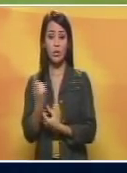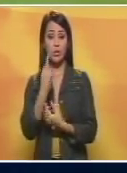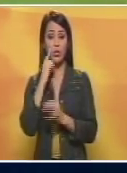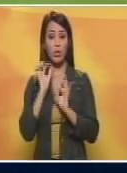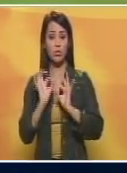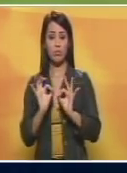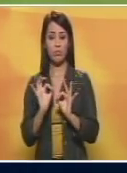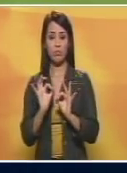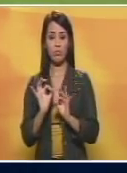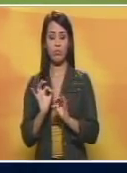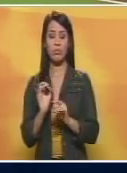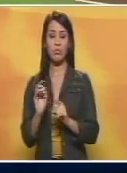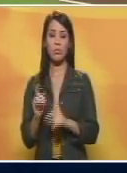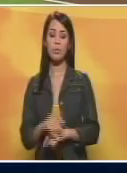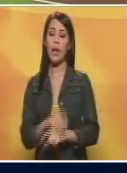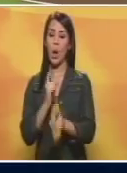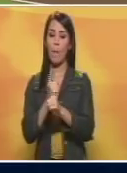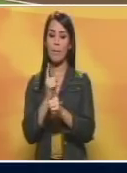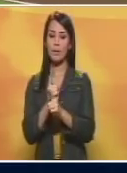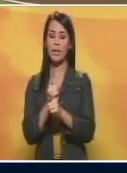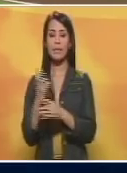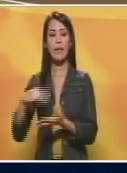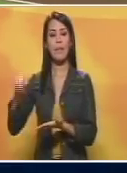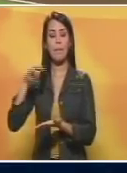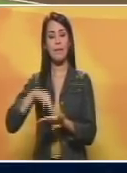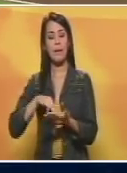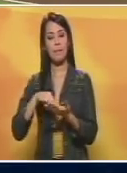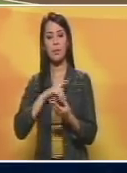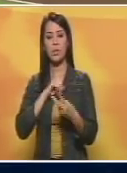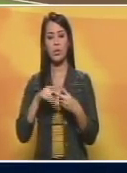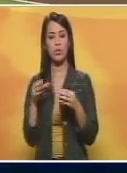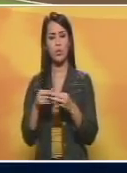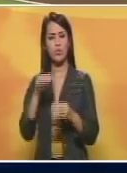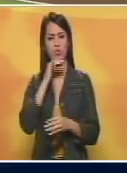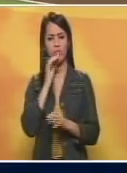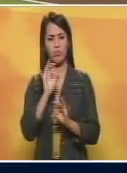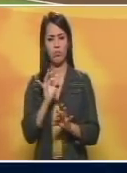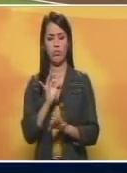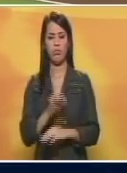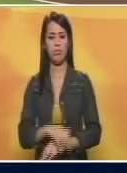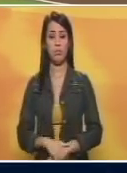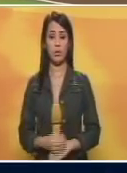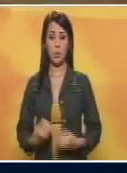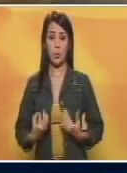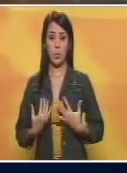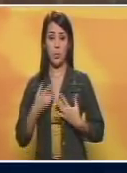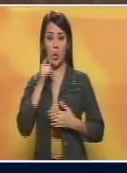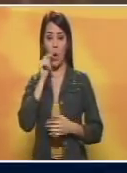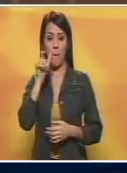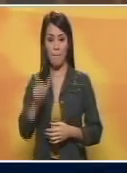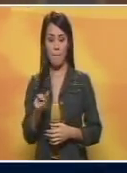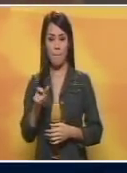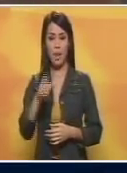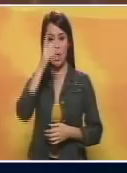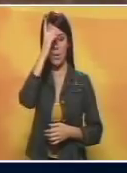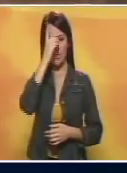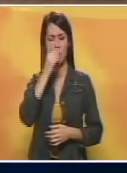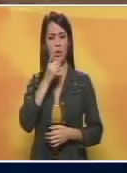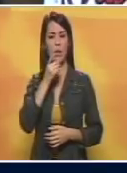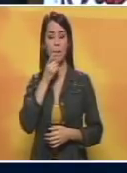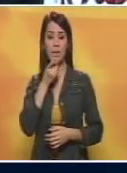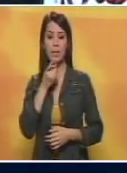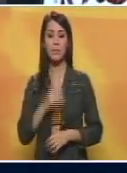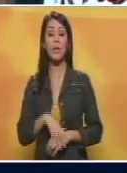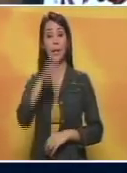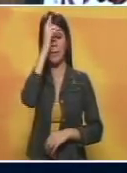lanzamiento en el juego de los marlins de miami bravos de atlanta para que se calentaran los ánimos luego de que el lanzador dominicano golpeara su línea de